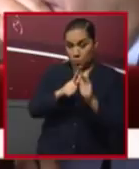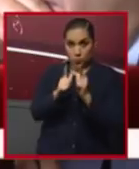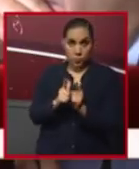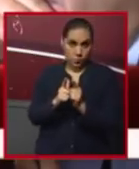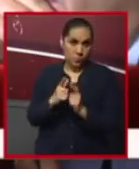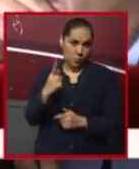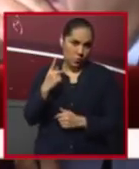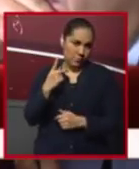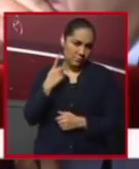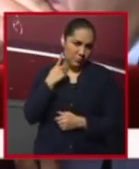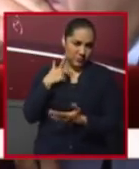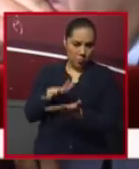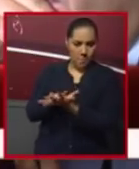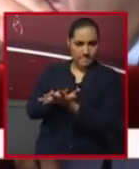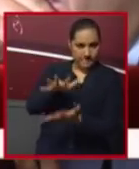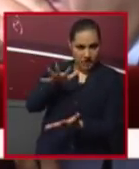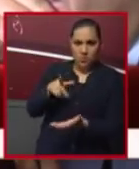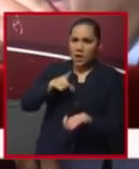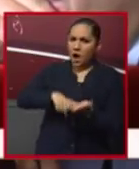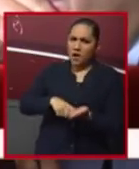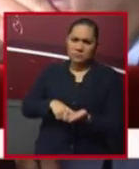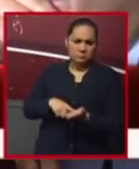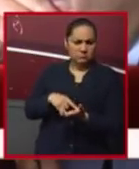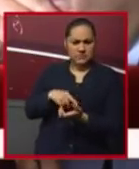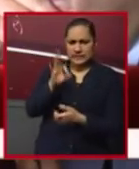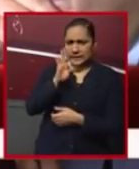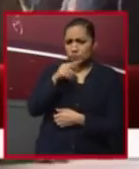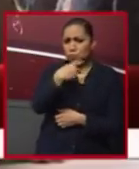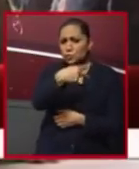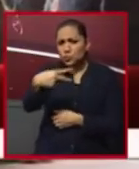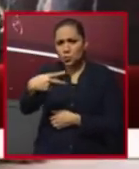medidas para restringir las garantías individuales.